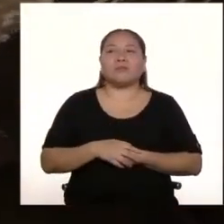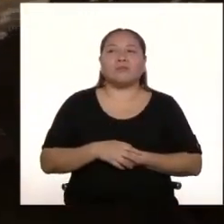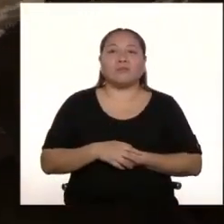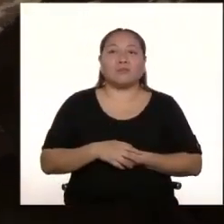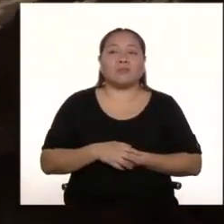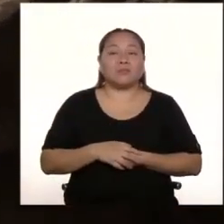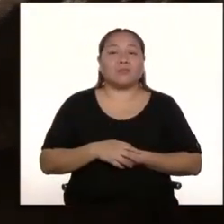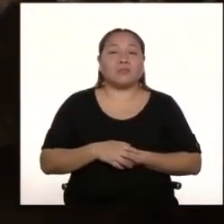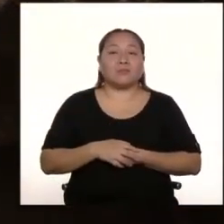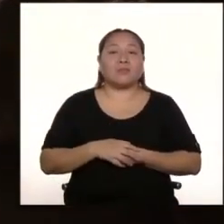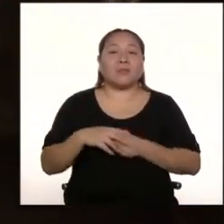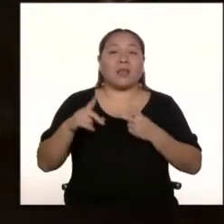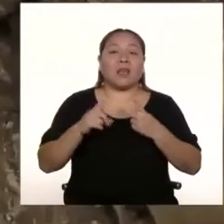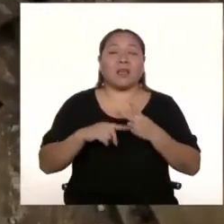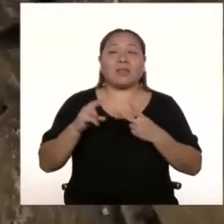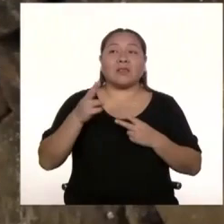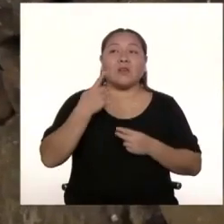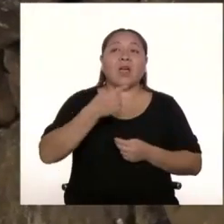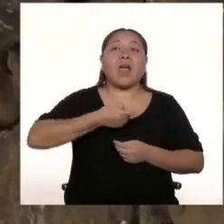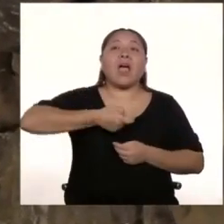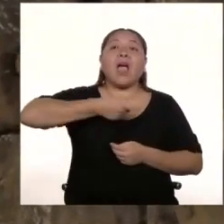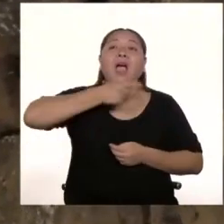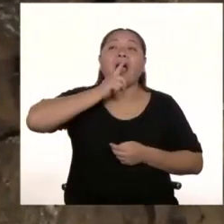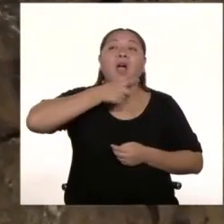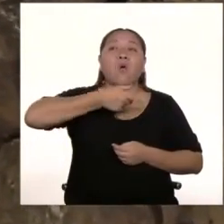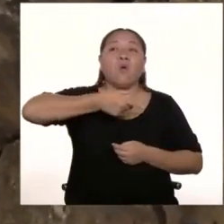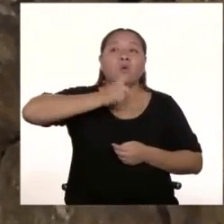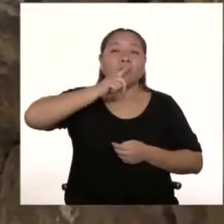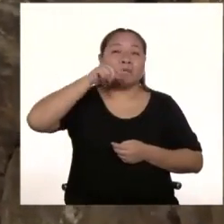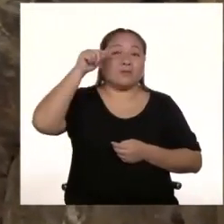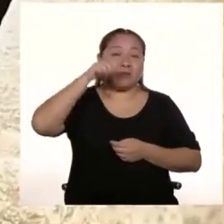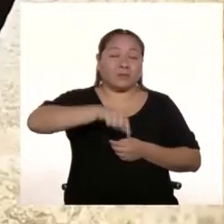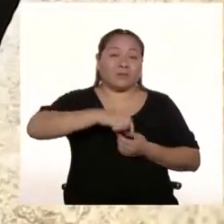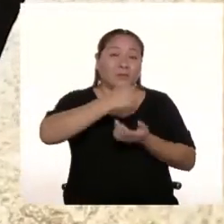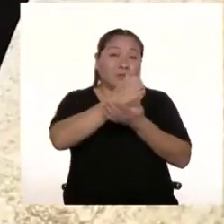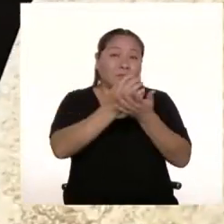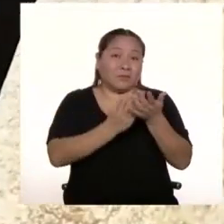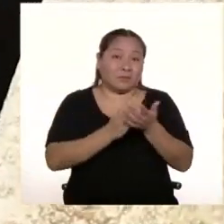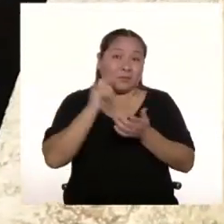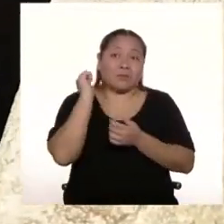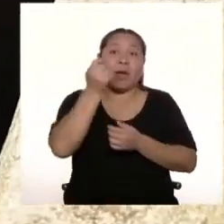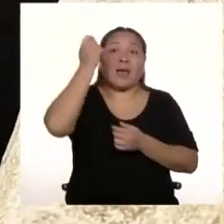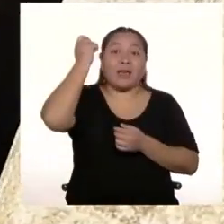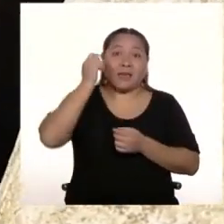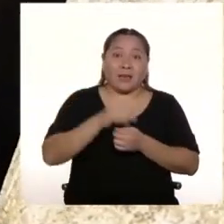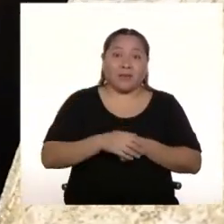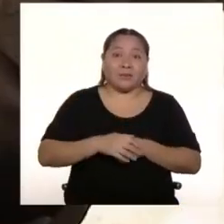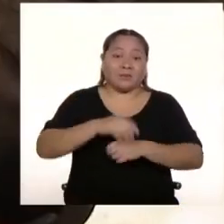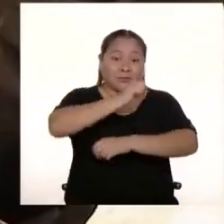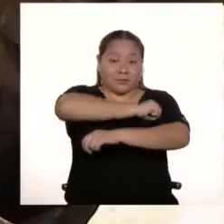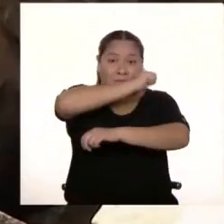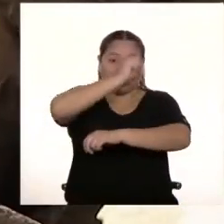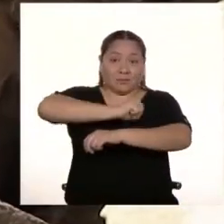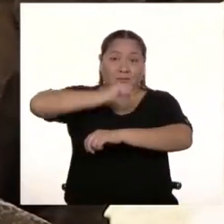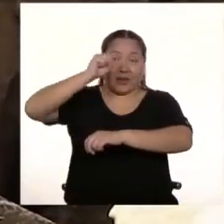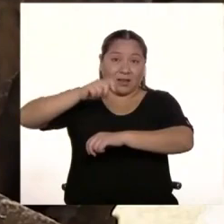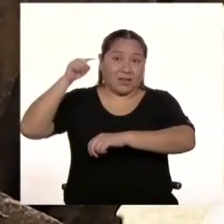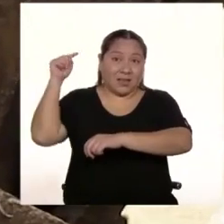Y el segundo, el agua, elemento divino que en el mundo andino representa lo masculino.